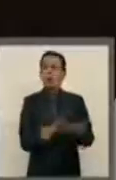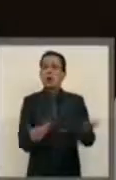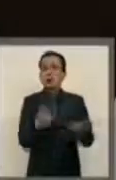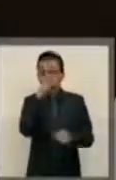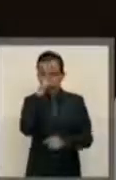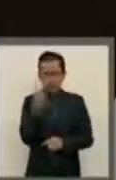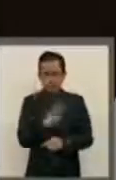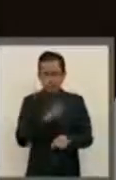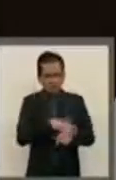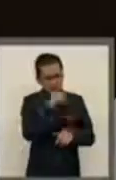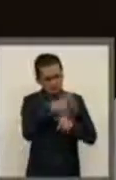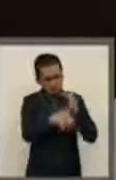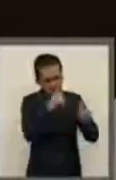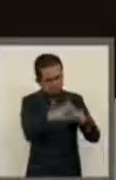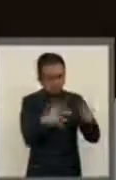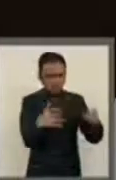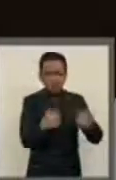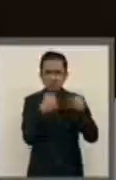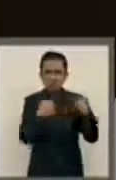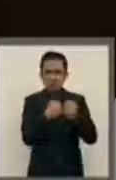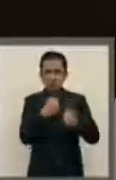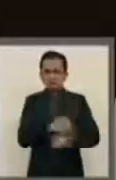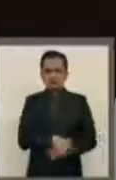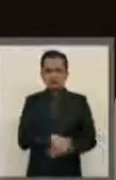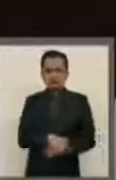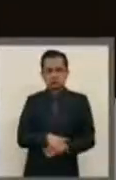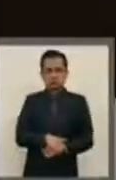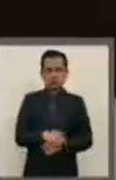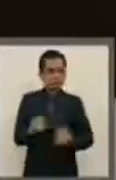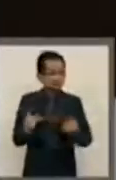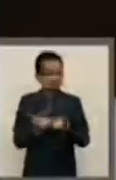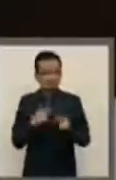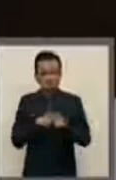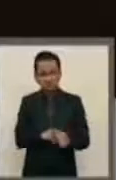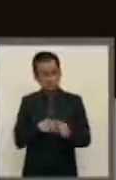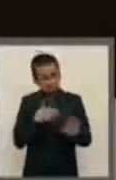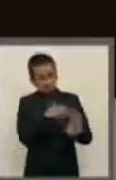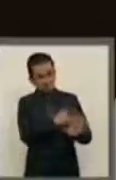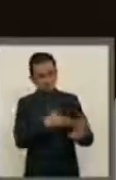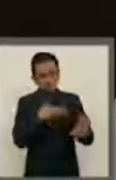Los ataques a las autoridades municipales no han cesado. El